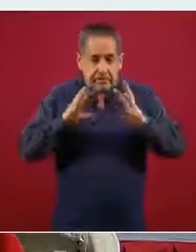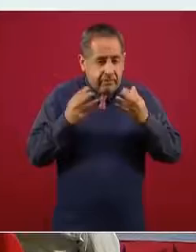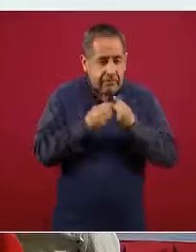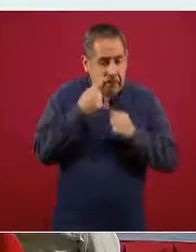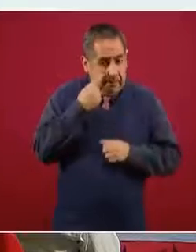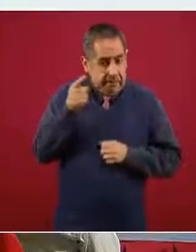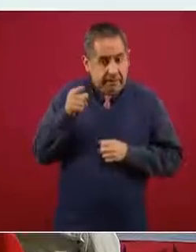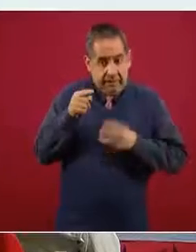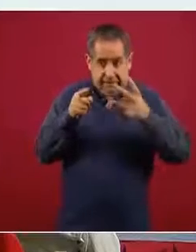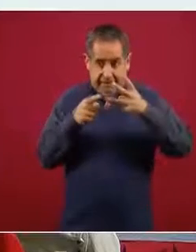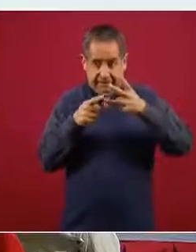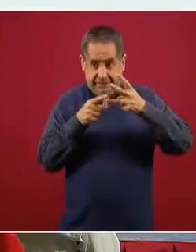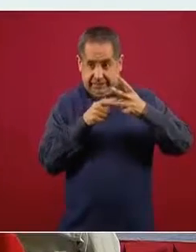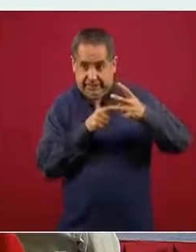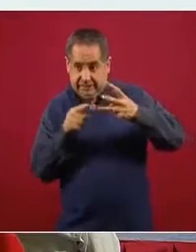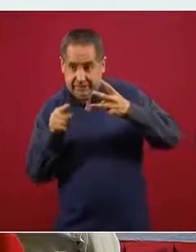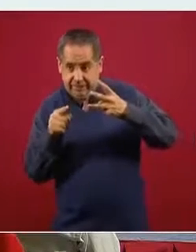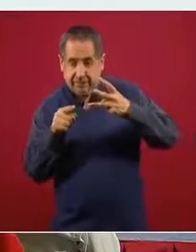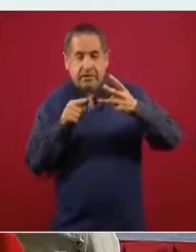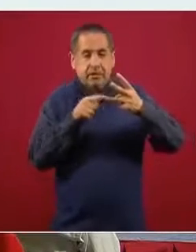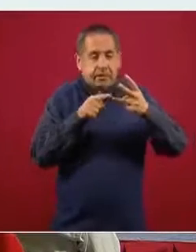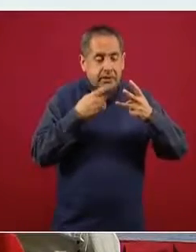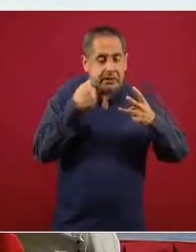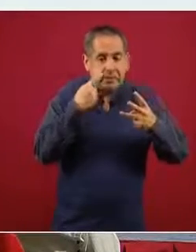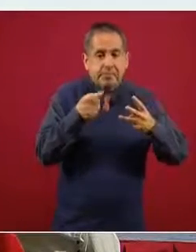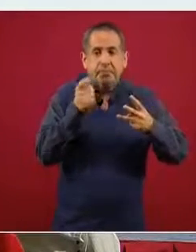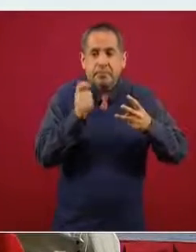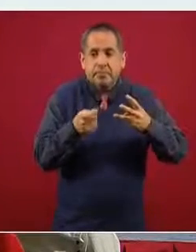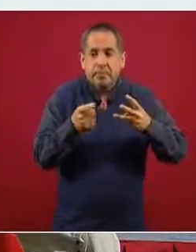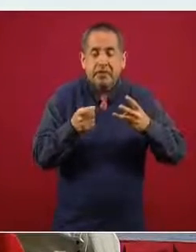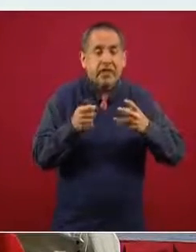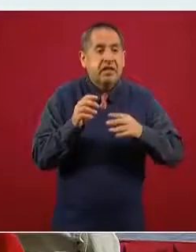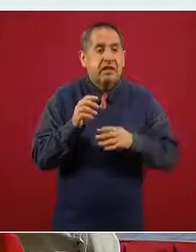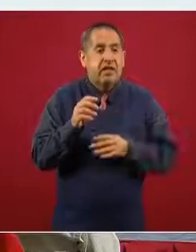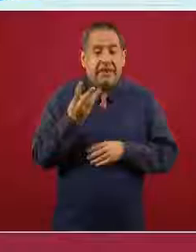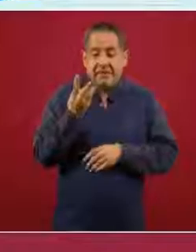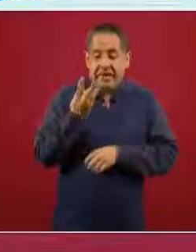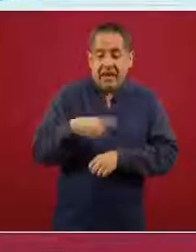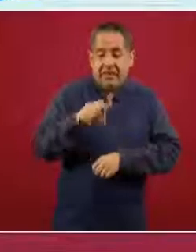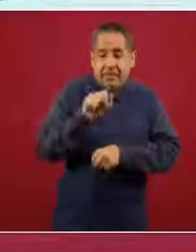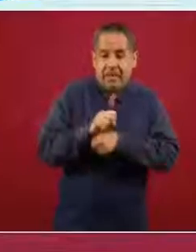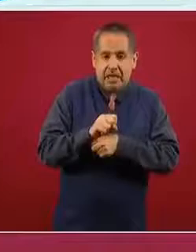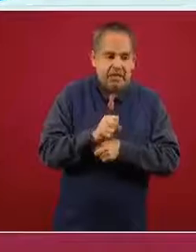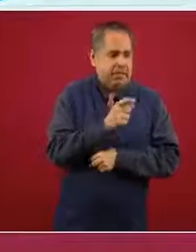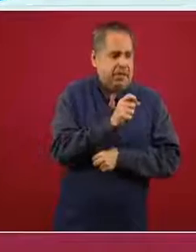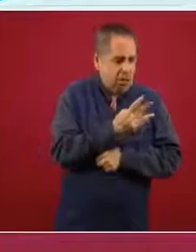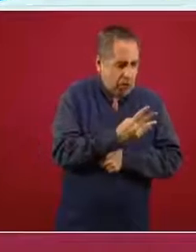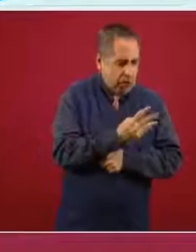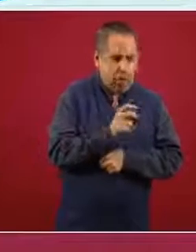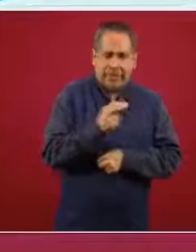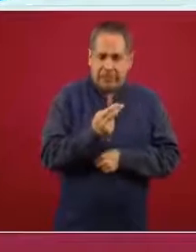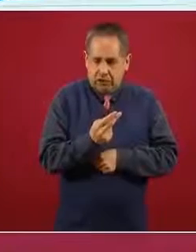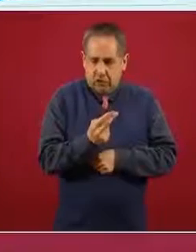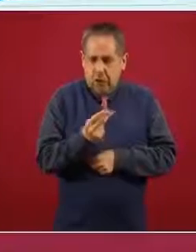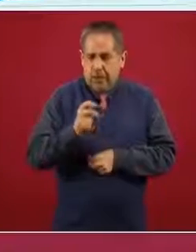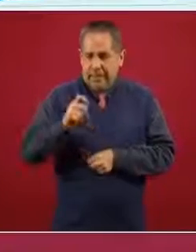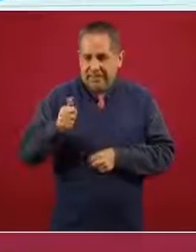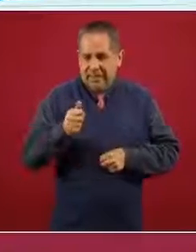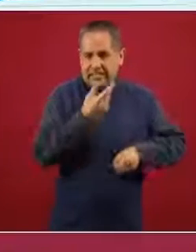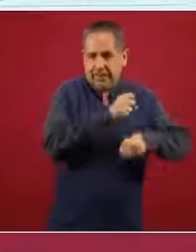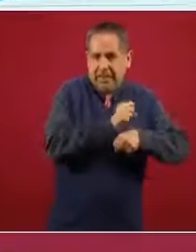está graficado por semana epidemiológica, vemos que prácticamente ya tenemos 3 semanas, la 24, la 25 y la